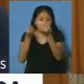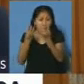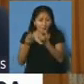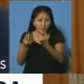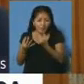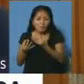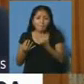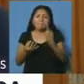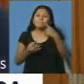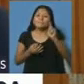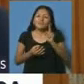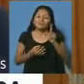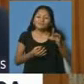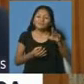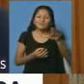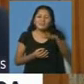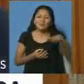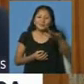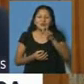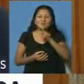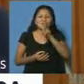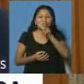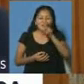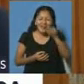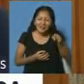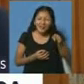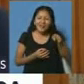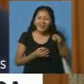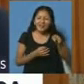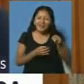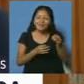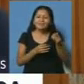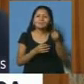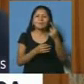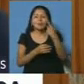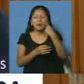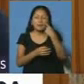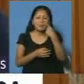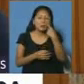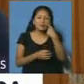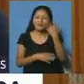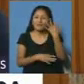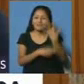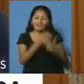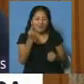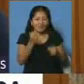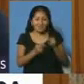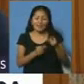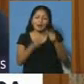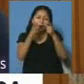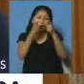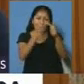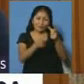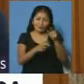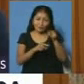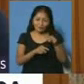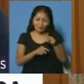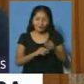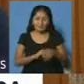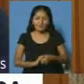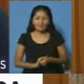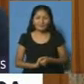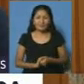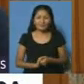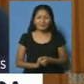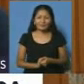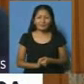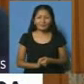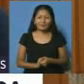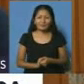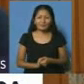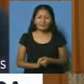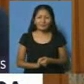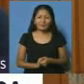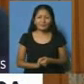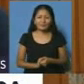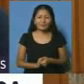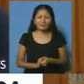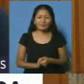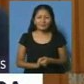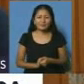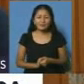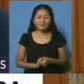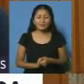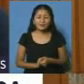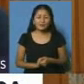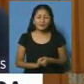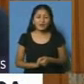donde te digo entendemos que fue el municipio el que el que fallo en los controles y que te